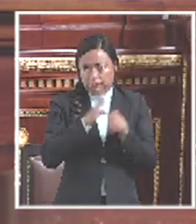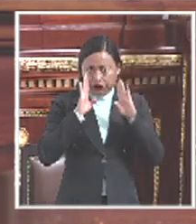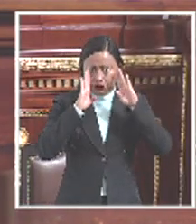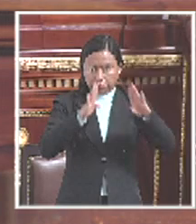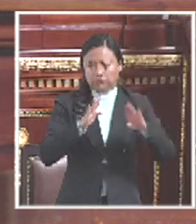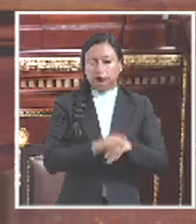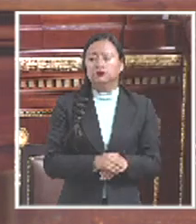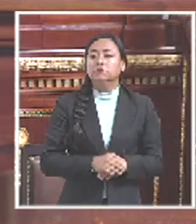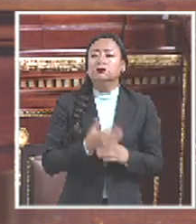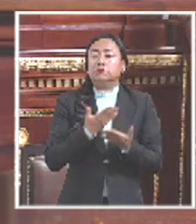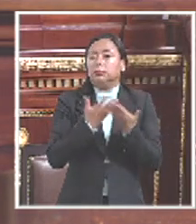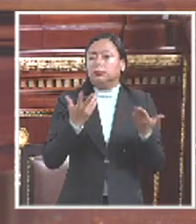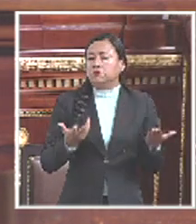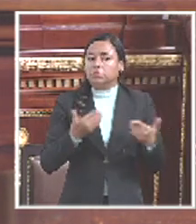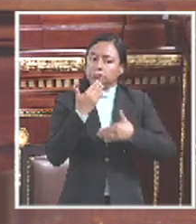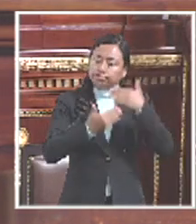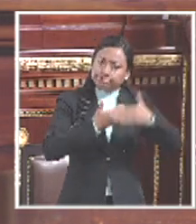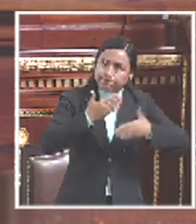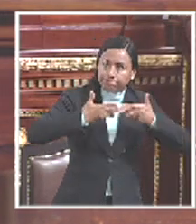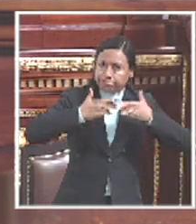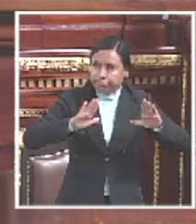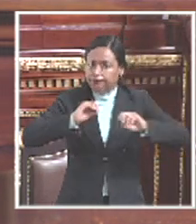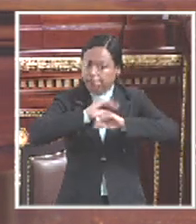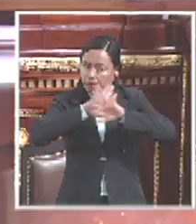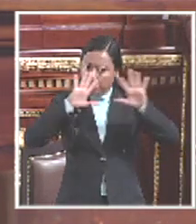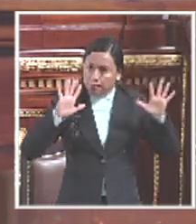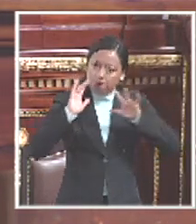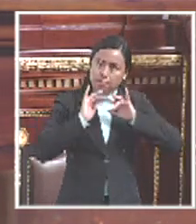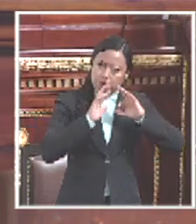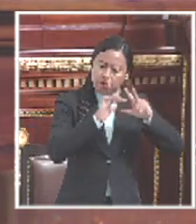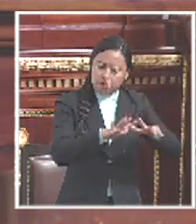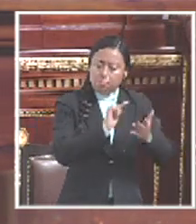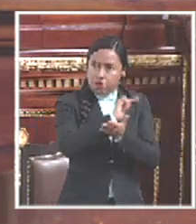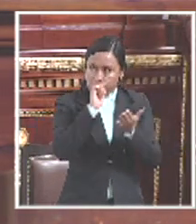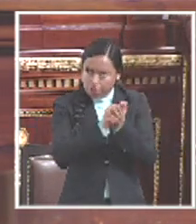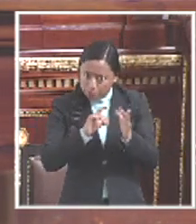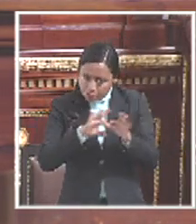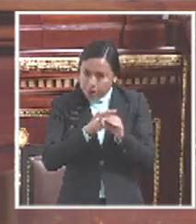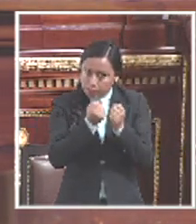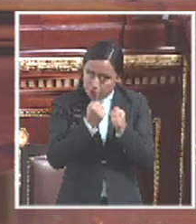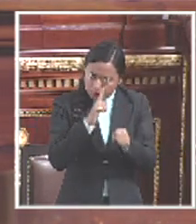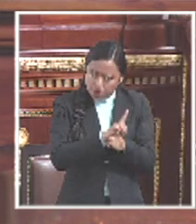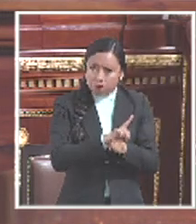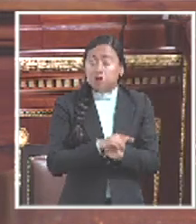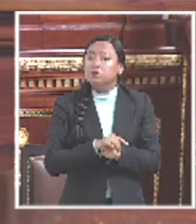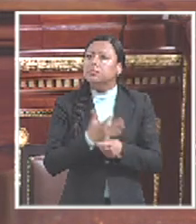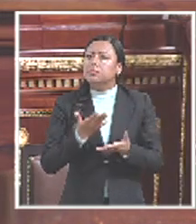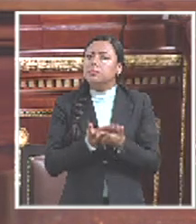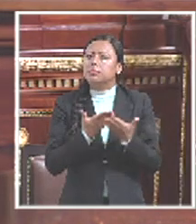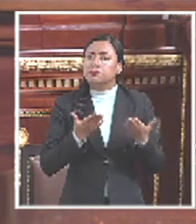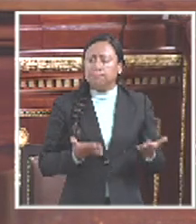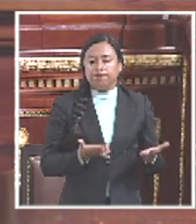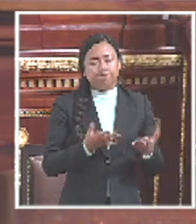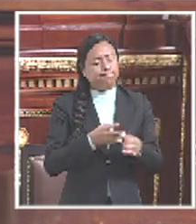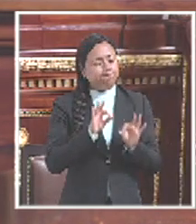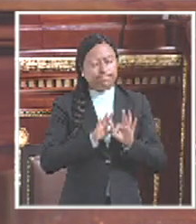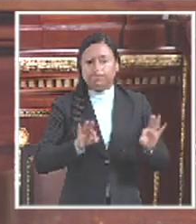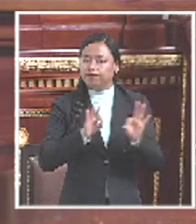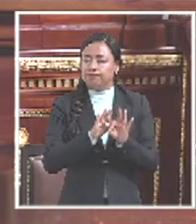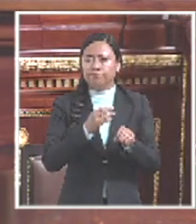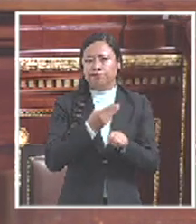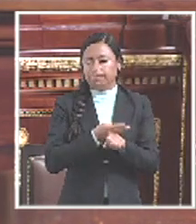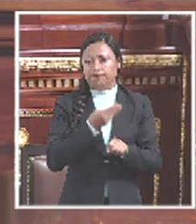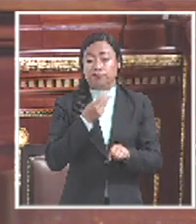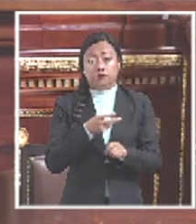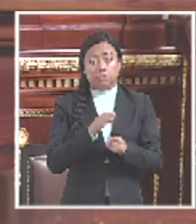proceso abierto, transparente, concurrido, con legitimidad social, sería de enorme beneficio para